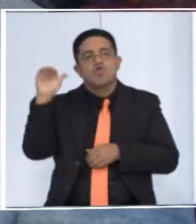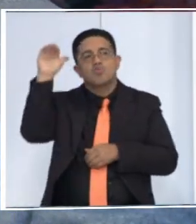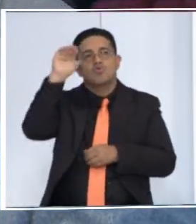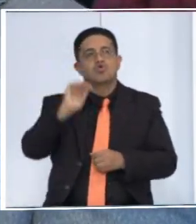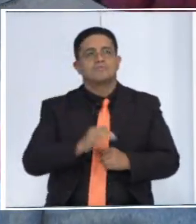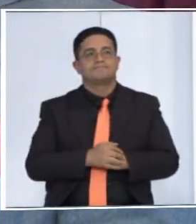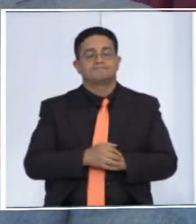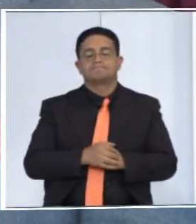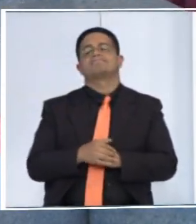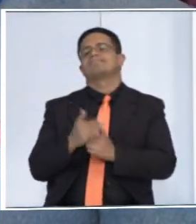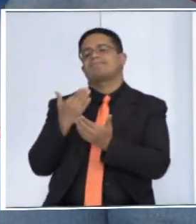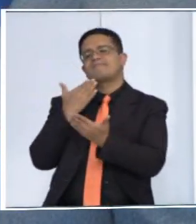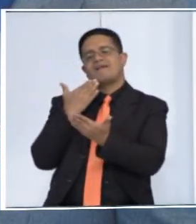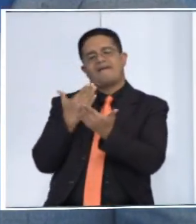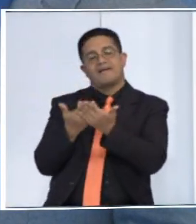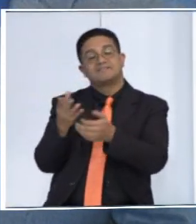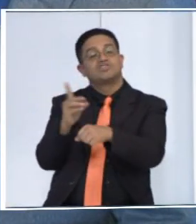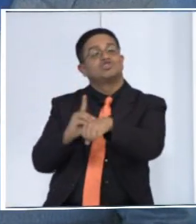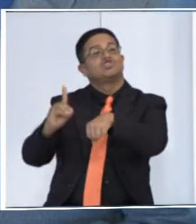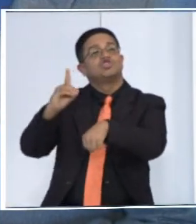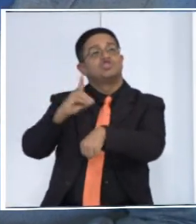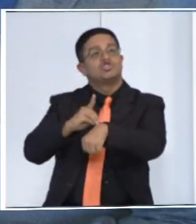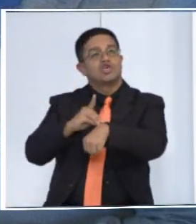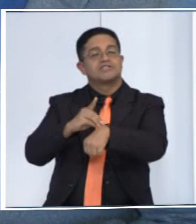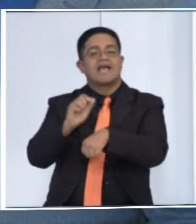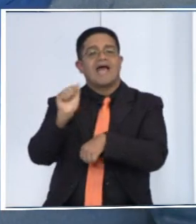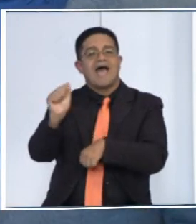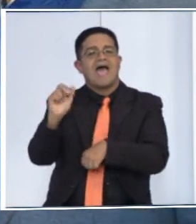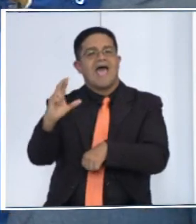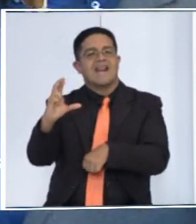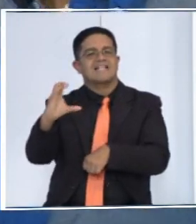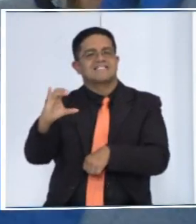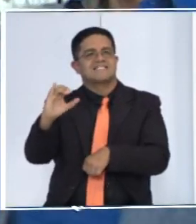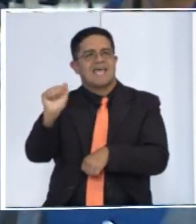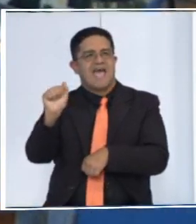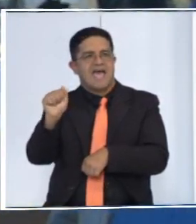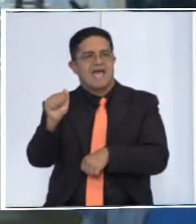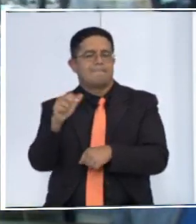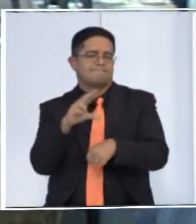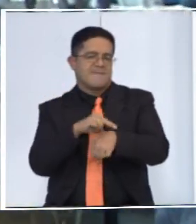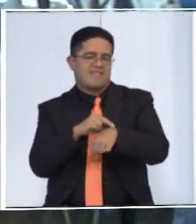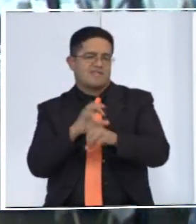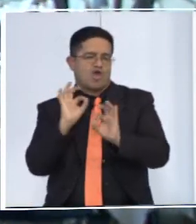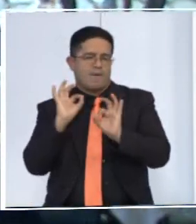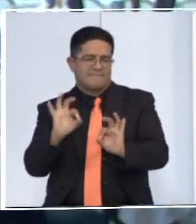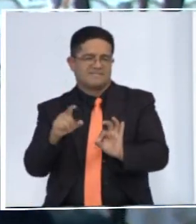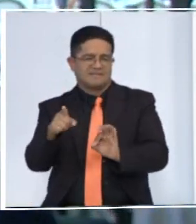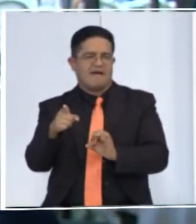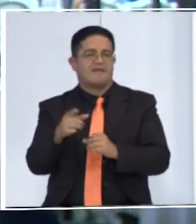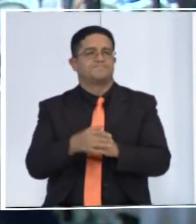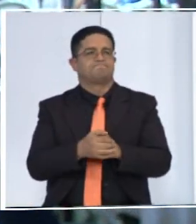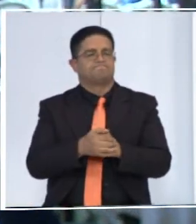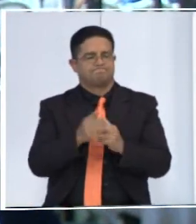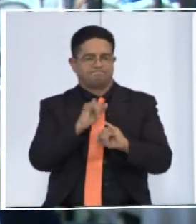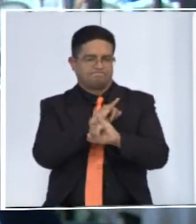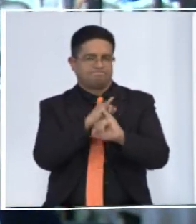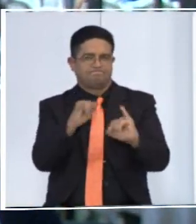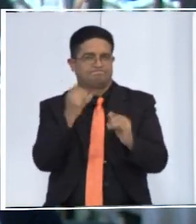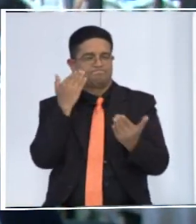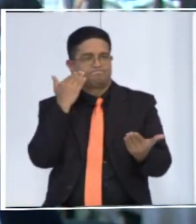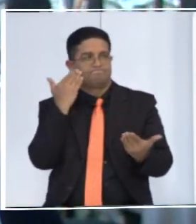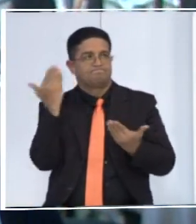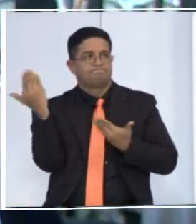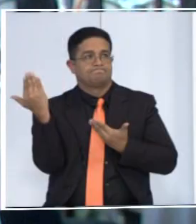Muchísimas gracias conversábamos con el doctor Rafael arcea médico traumatólogo y ortopedista infantil con esta información nosotros a esta hora